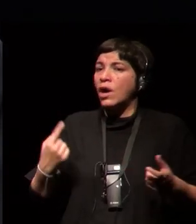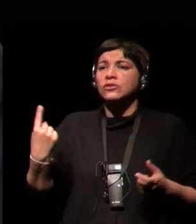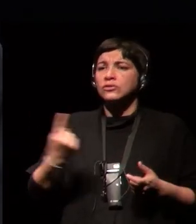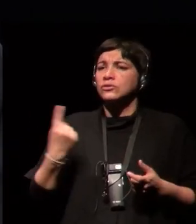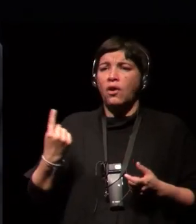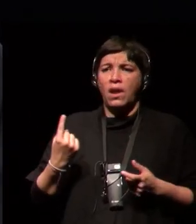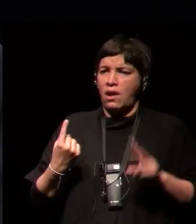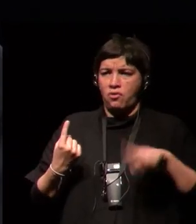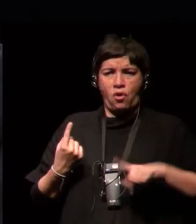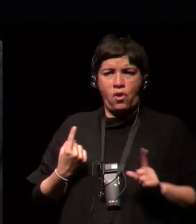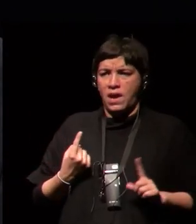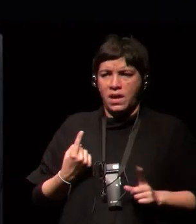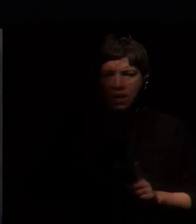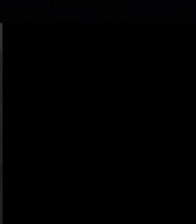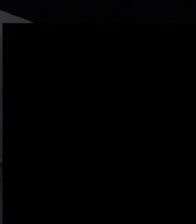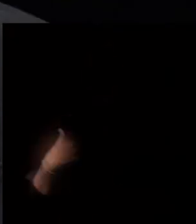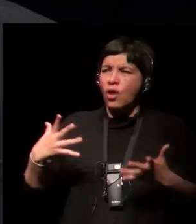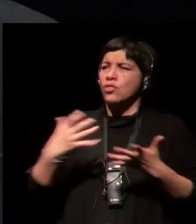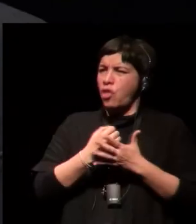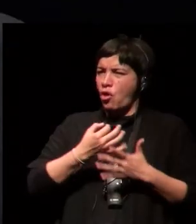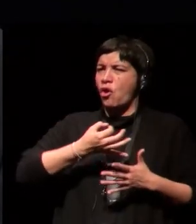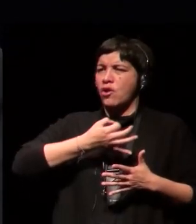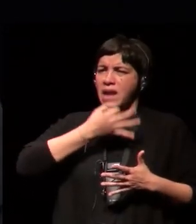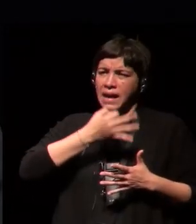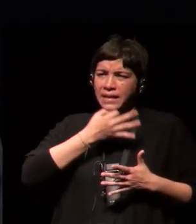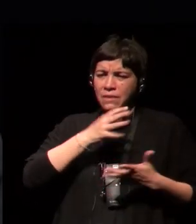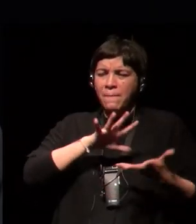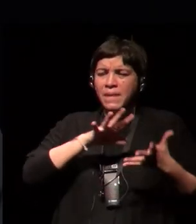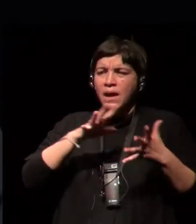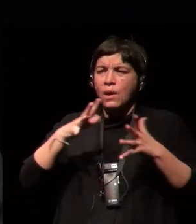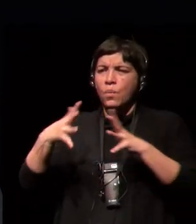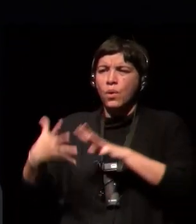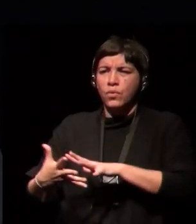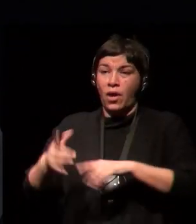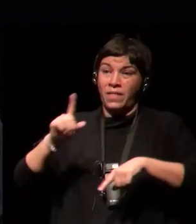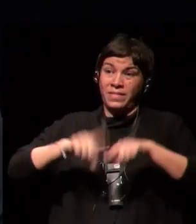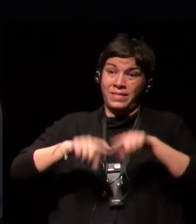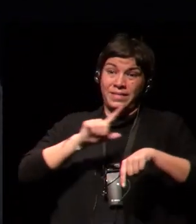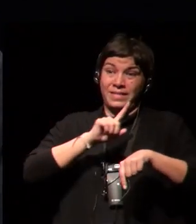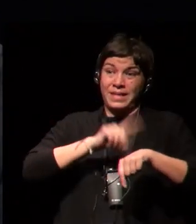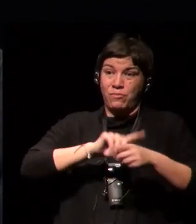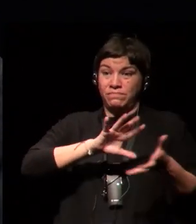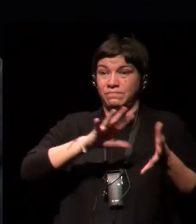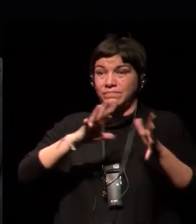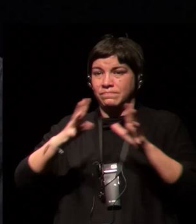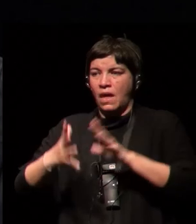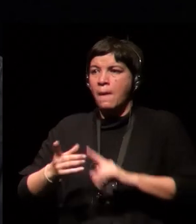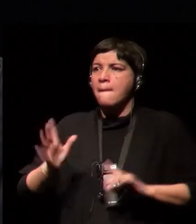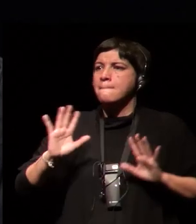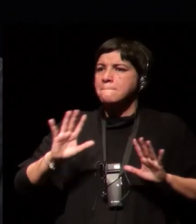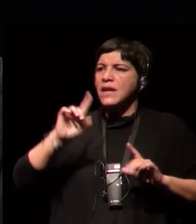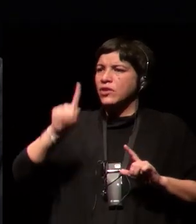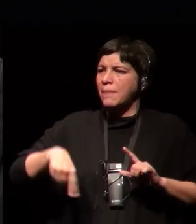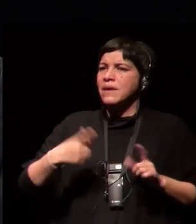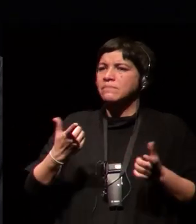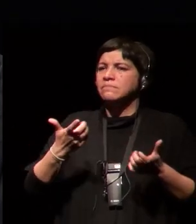narrativa que evoluciona según va pasando el tiempo, pero a menudo son quienes ganan, son los vencedores quienes escriben